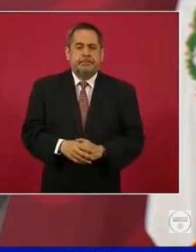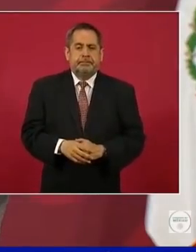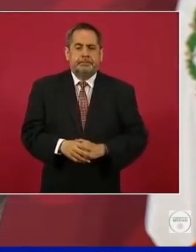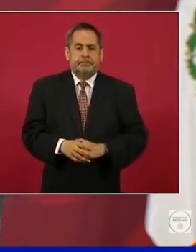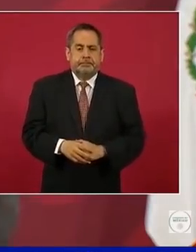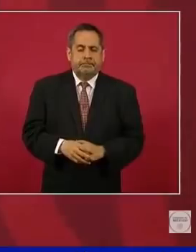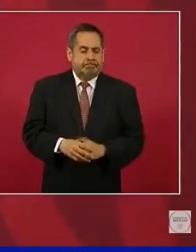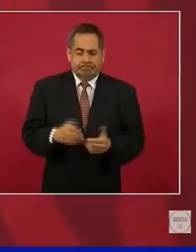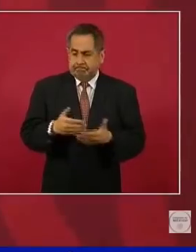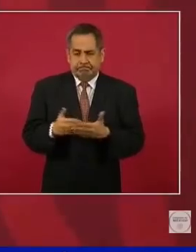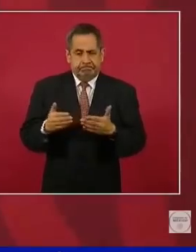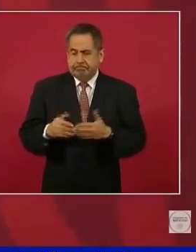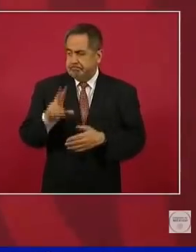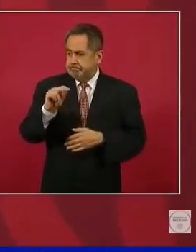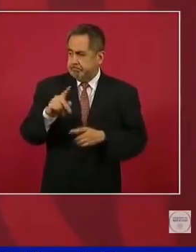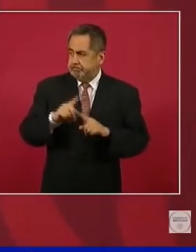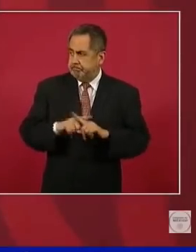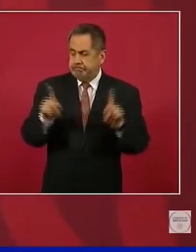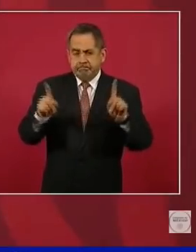Ahora ya no